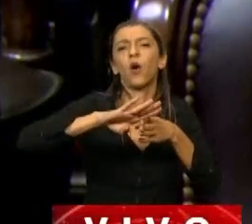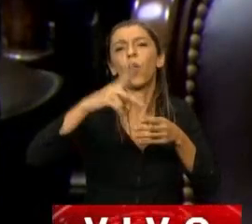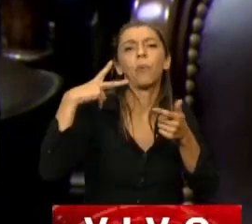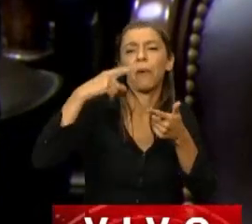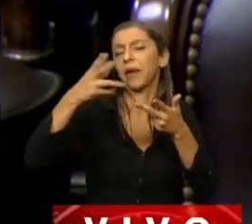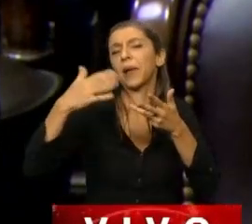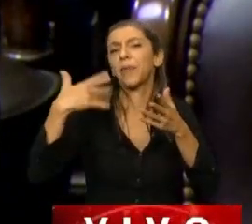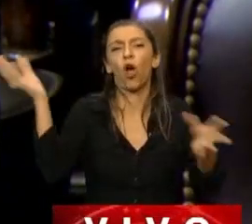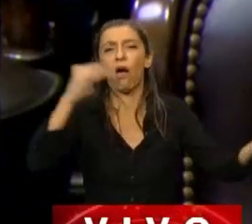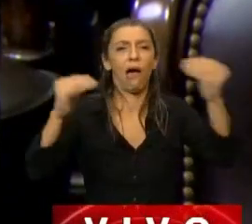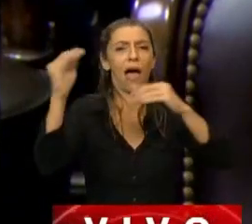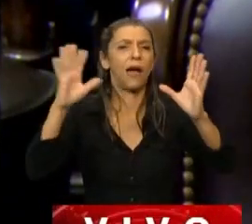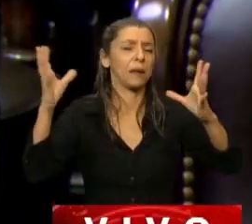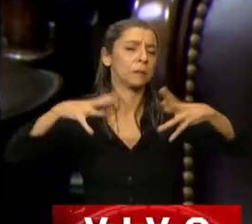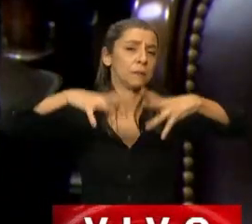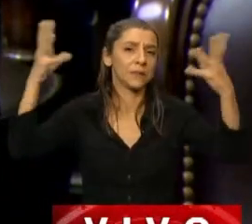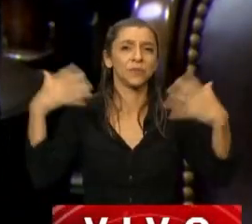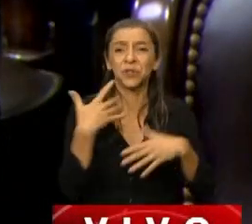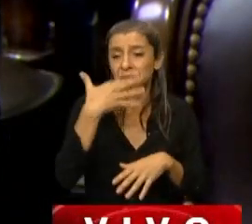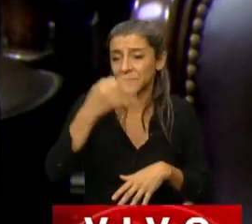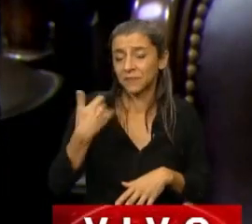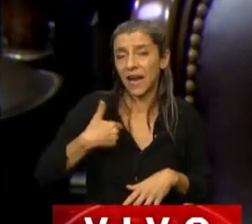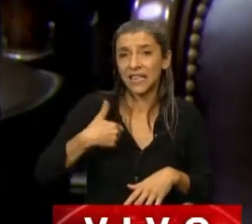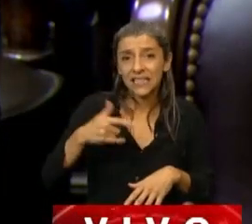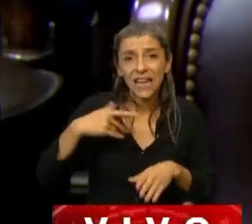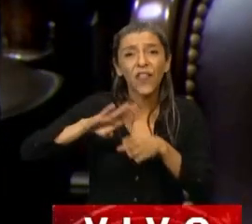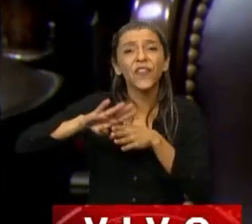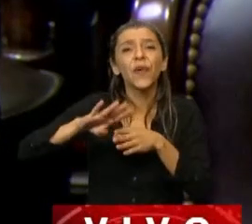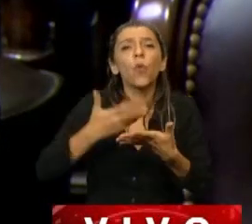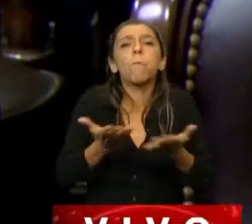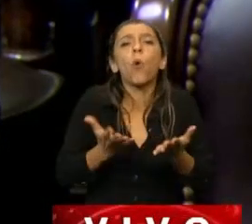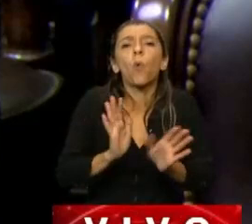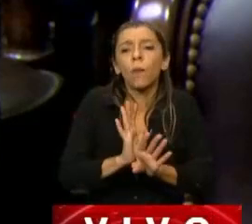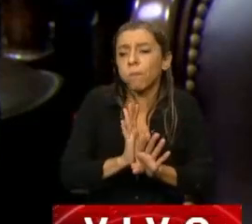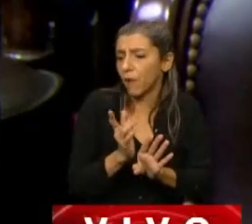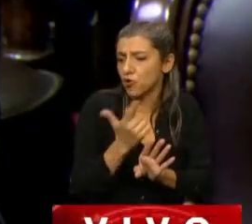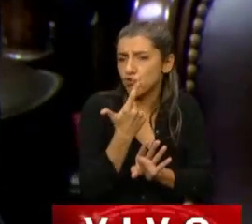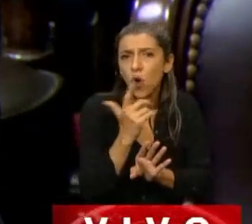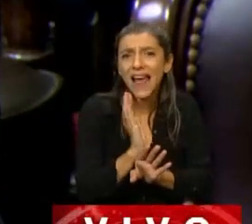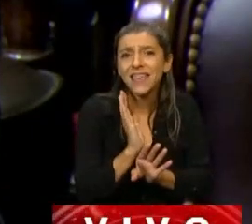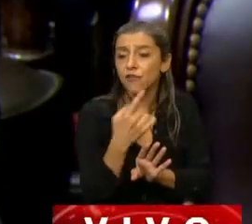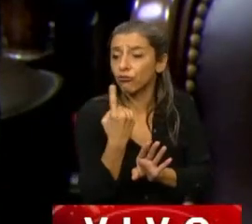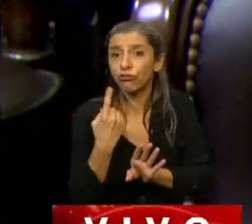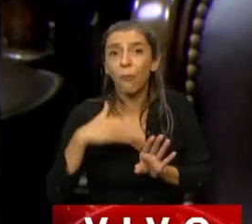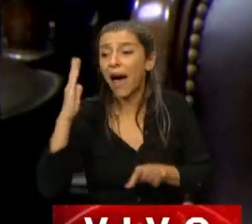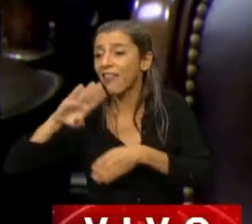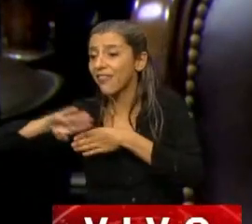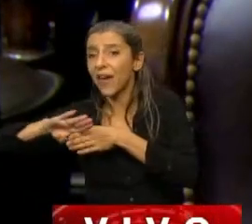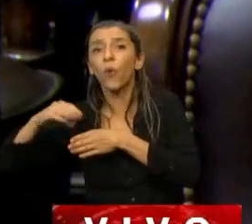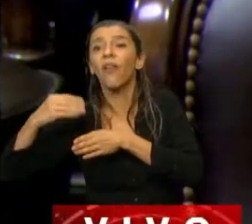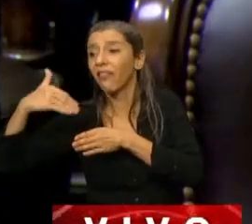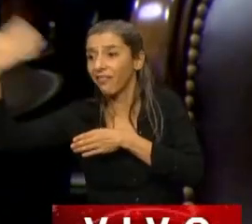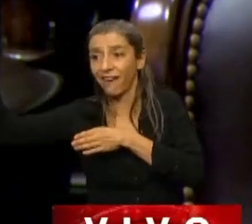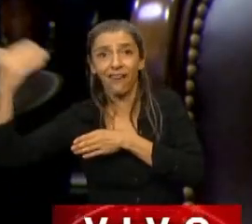características. La Argentina no tiene una crisis de deuda pública. La Argentina tiene una crisis de deuda externa, de deuda